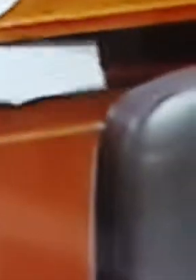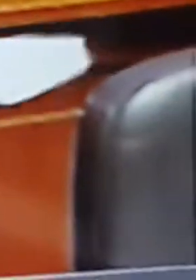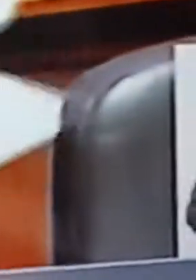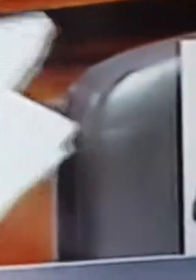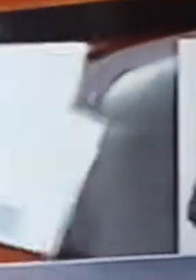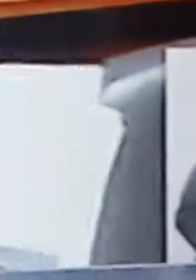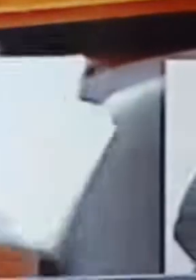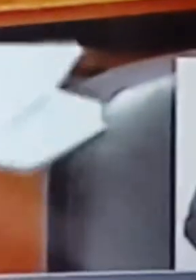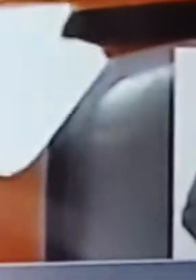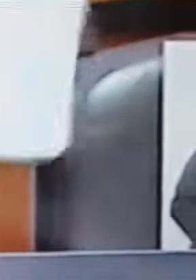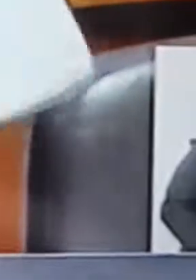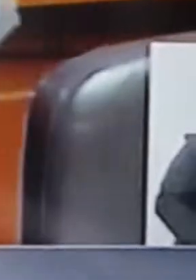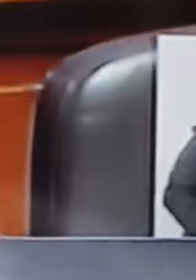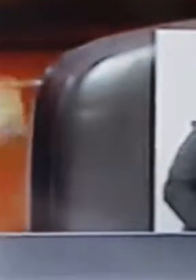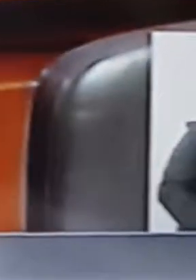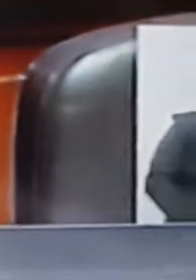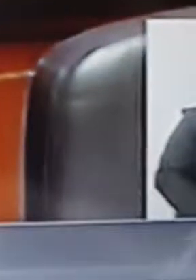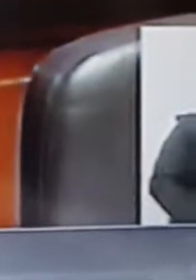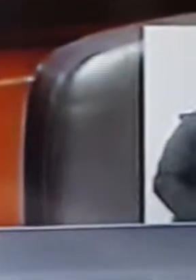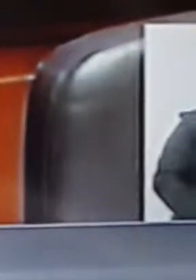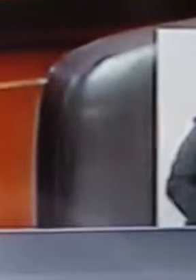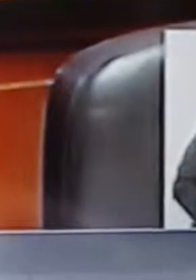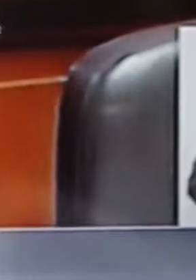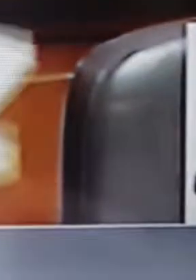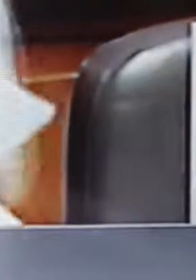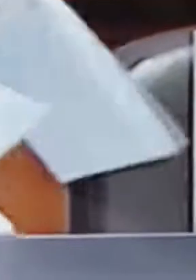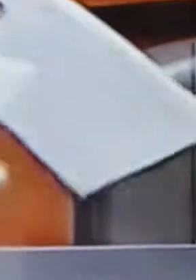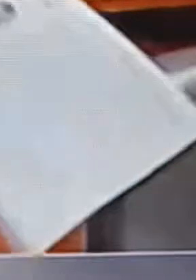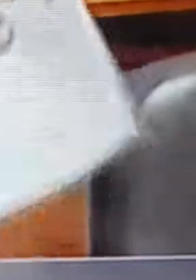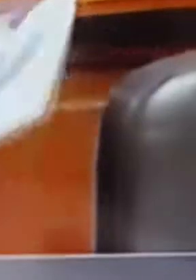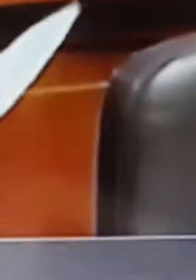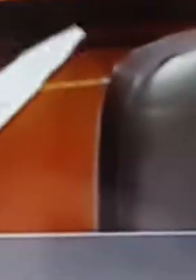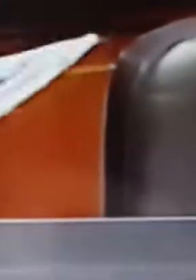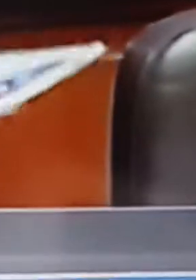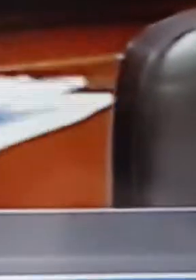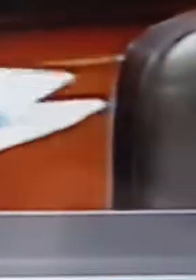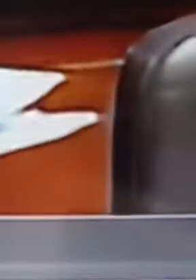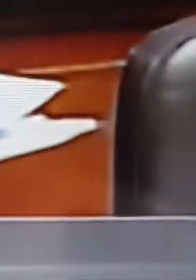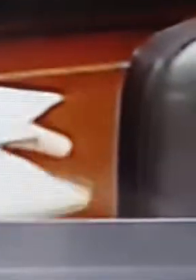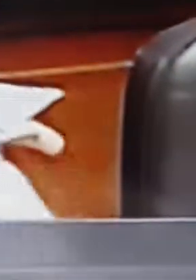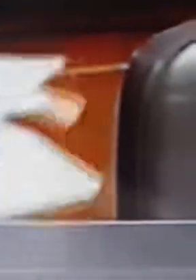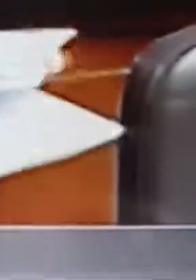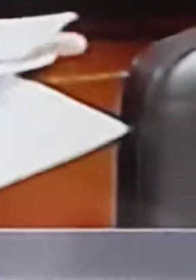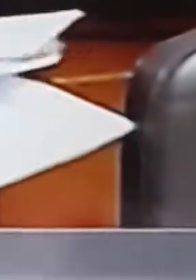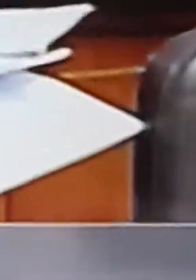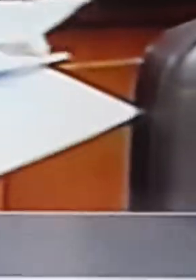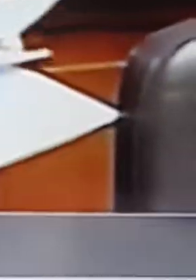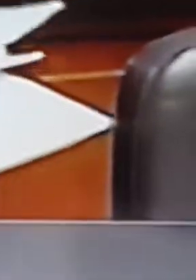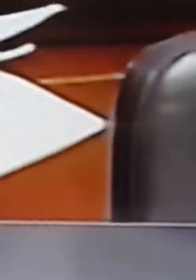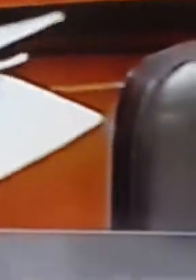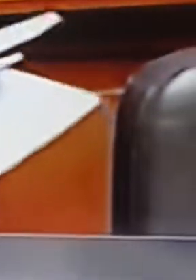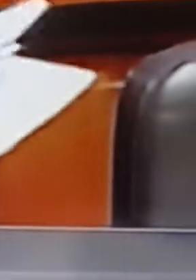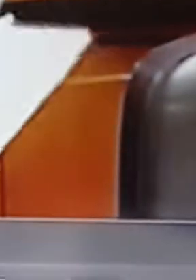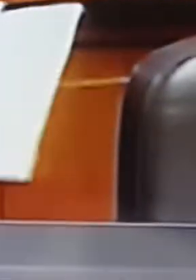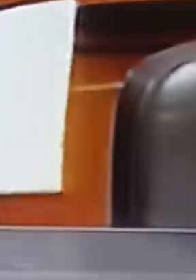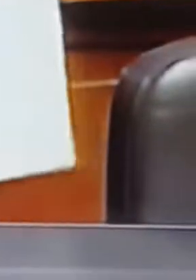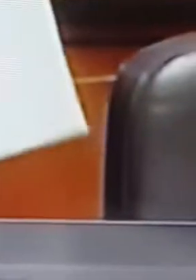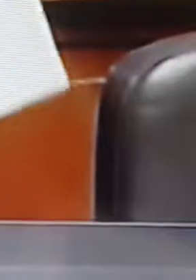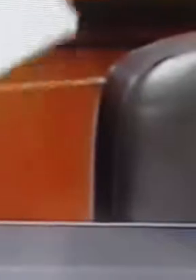de un proyecto, ¿no es cierto?, que va a garantizar la salud y va a garantizar la protección del medio ambiente.